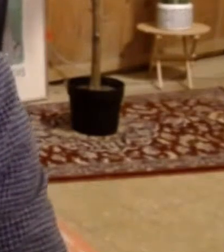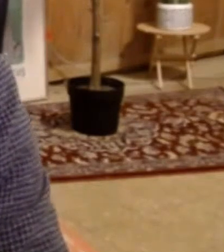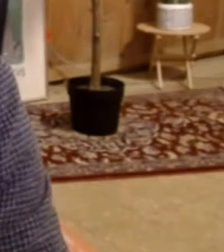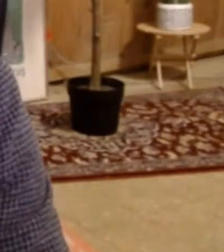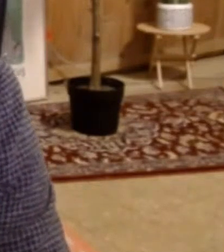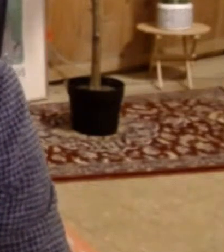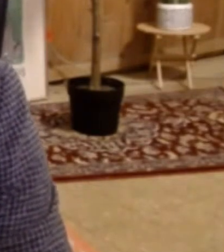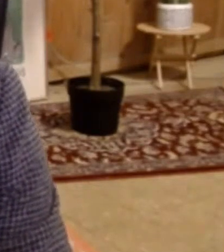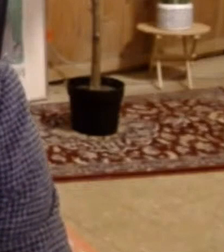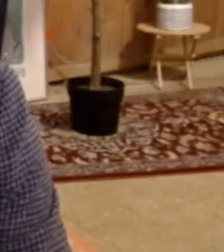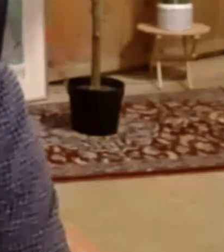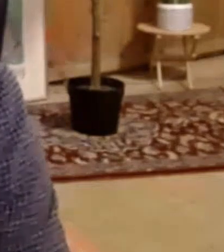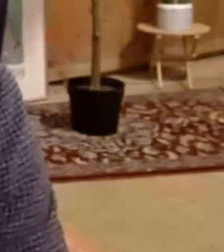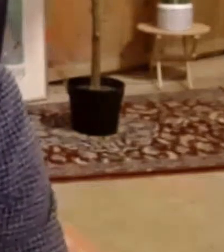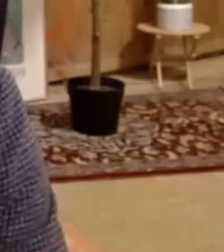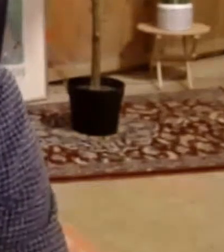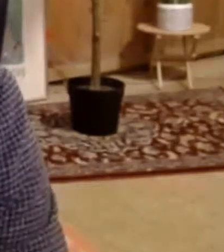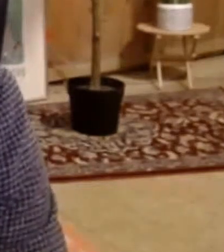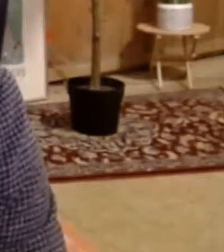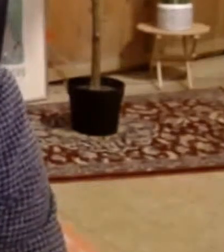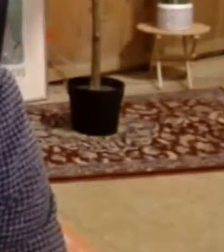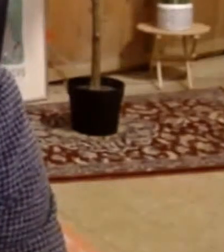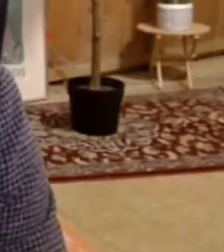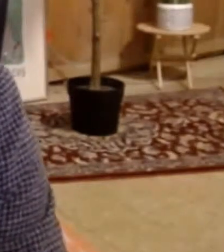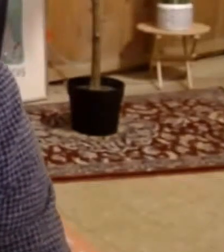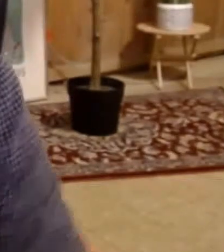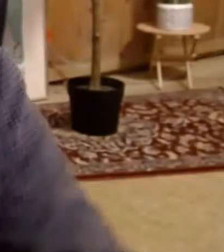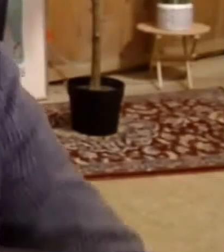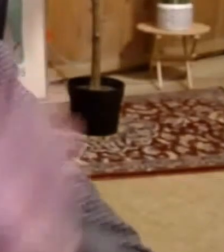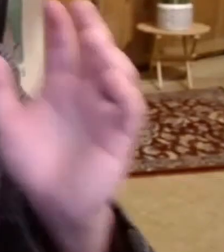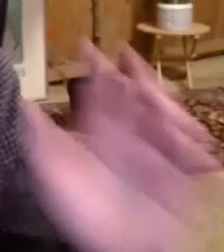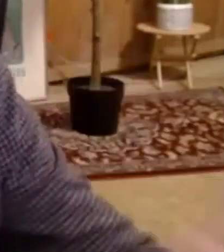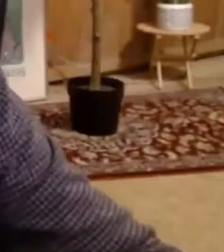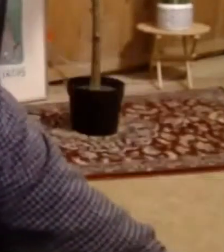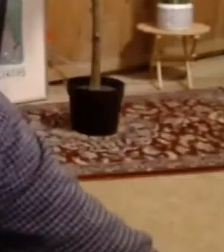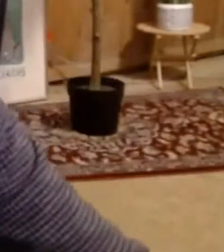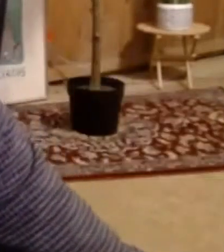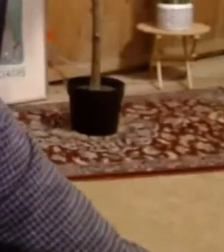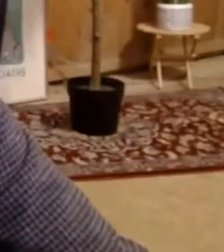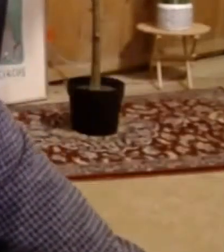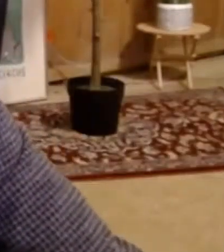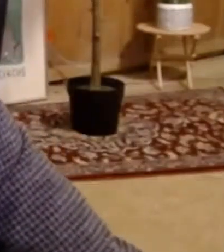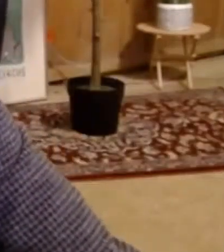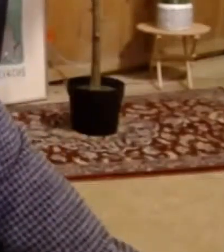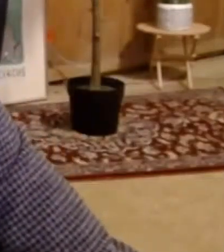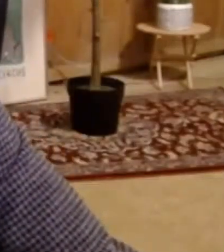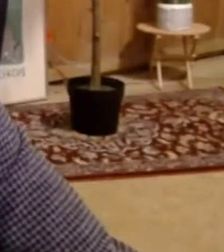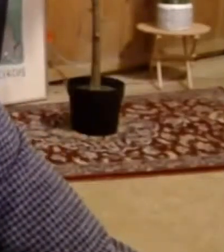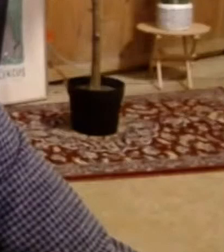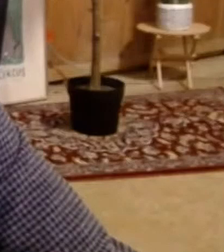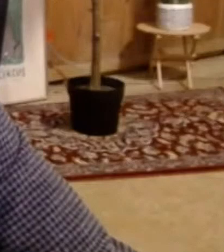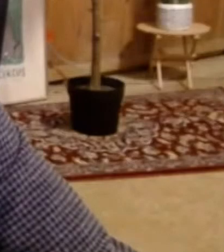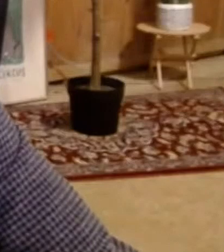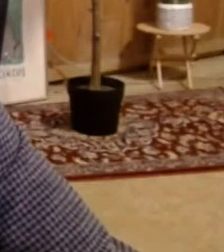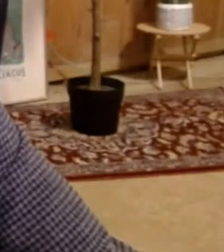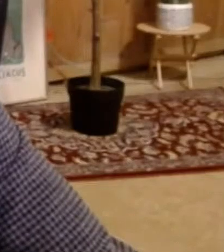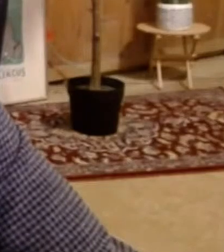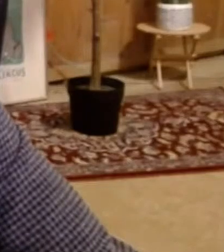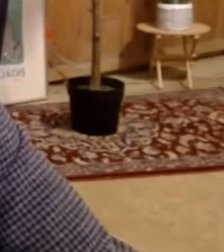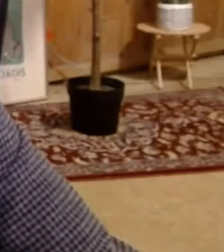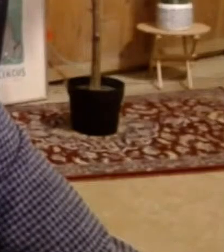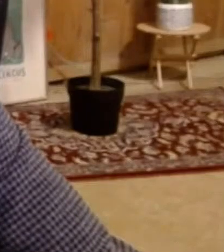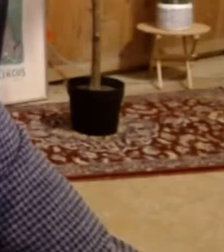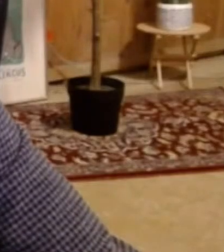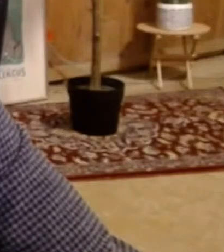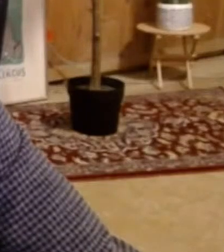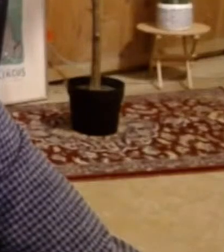durante el programa y durante la postproducción de nuestro programa, que ya sabe usted, se prolonga hasta horas de la tarde,